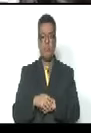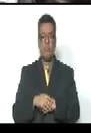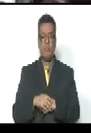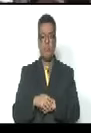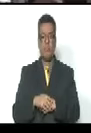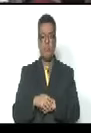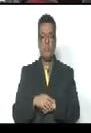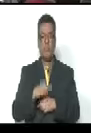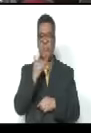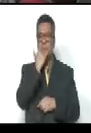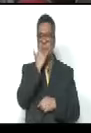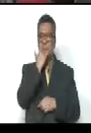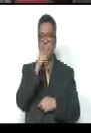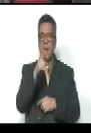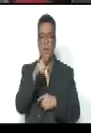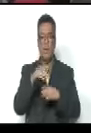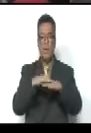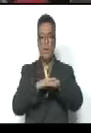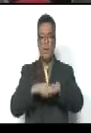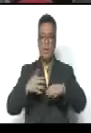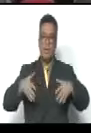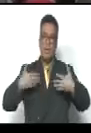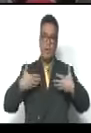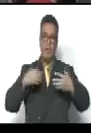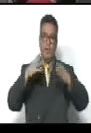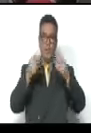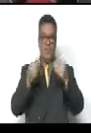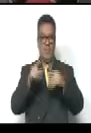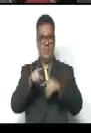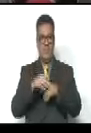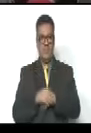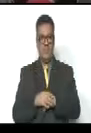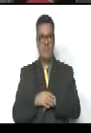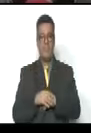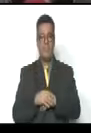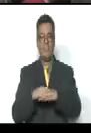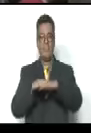Me equivoqué, me perdonan, pero es que me emocioné.